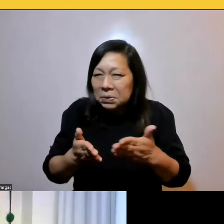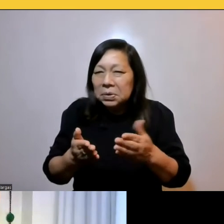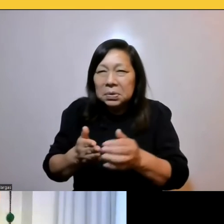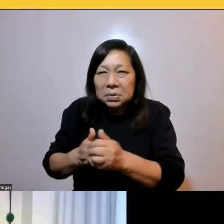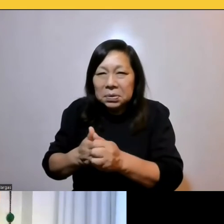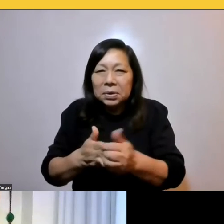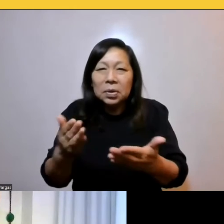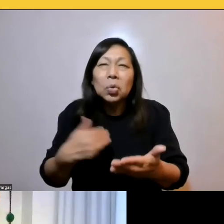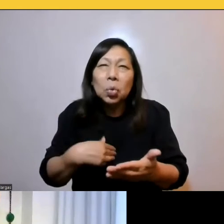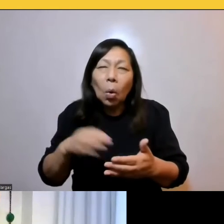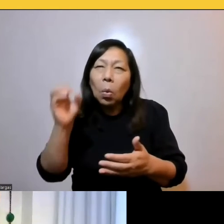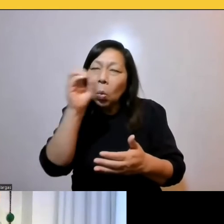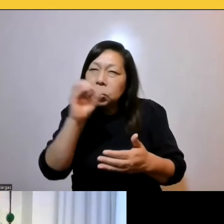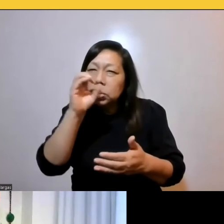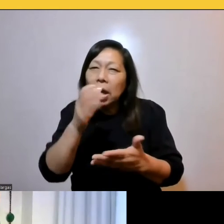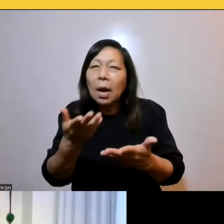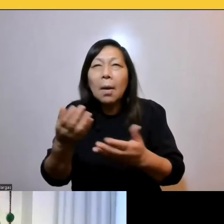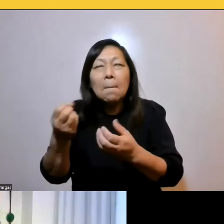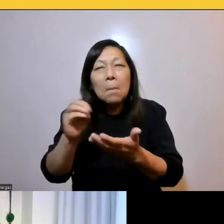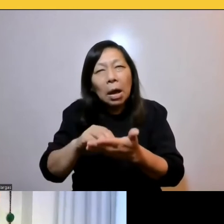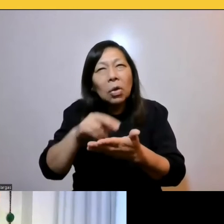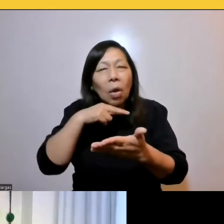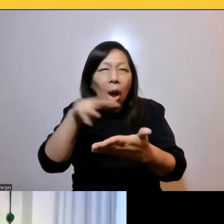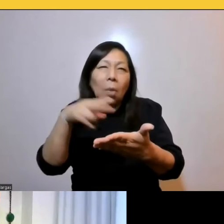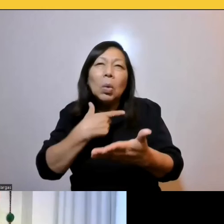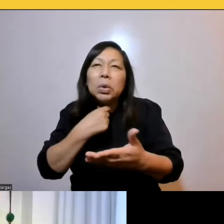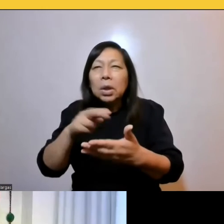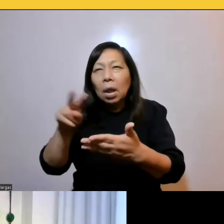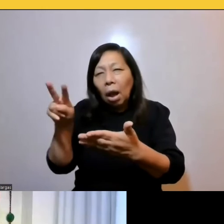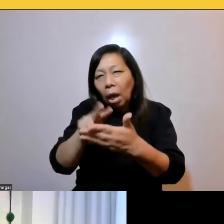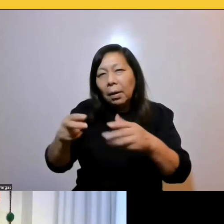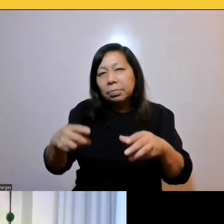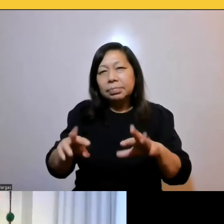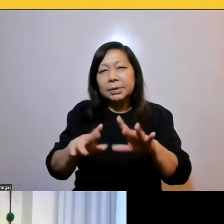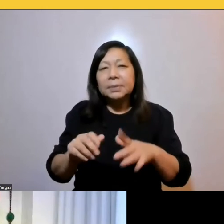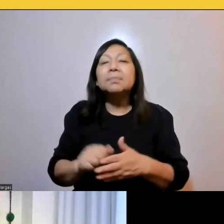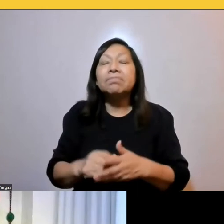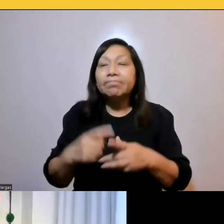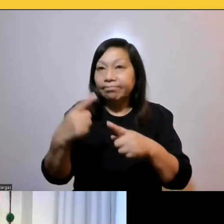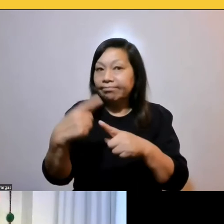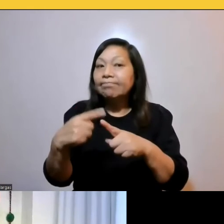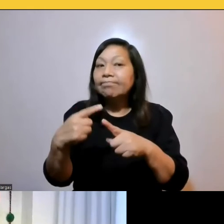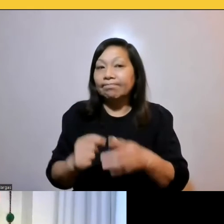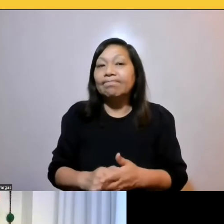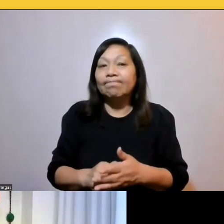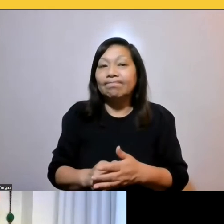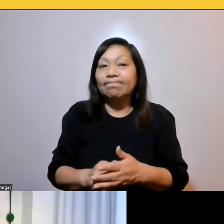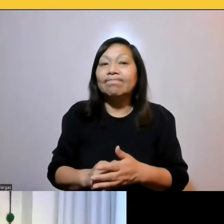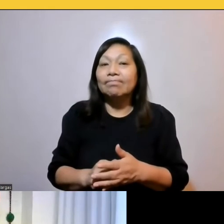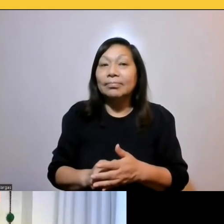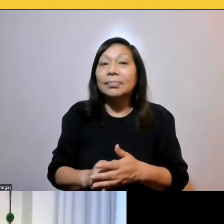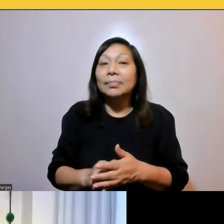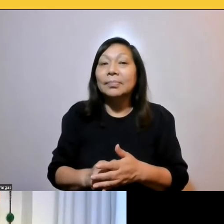o página donde pueda encontrar información acerca de esto. Sí, bueno, hay